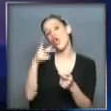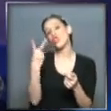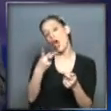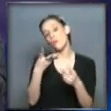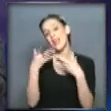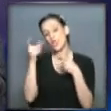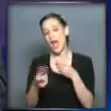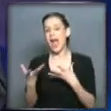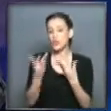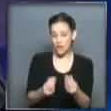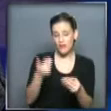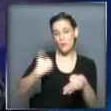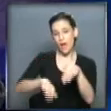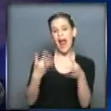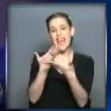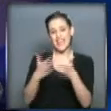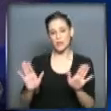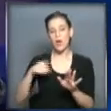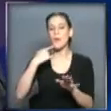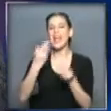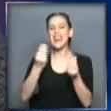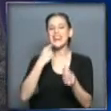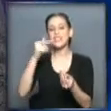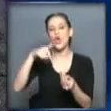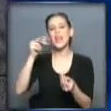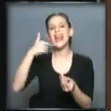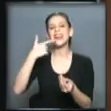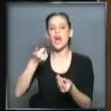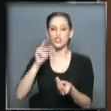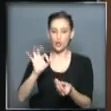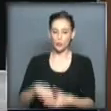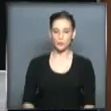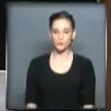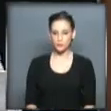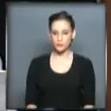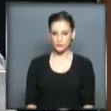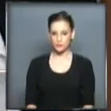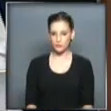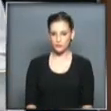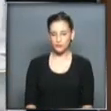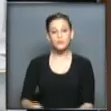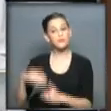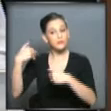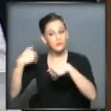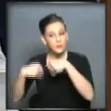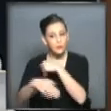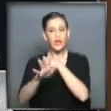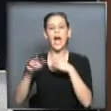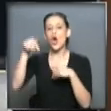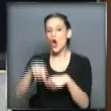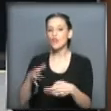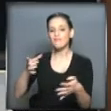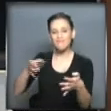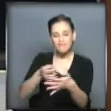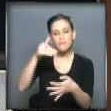Vamos a ver lo que decía hoy el ministro del Interior, Florencio Randazzo. A partir de que esta formación salió de la